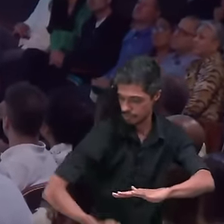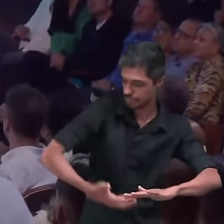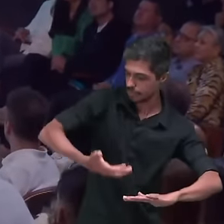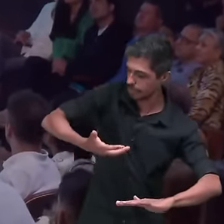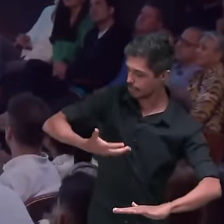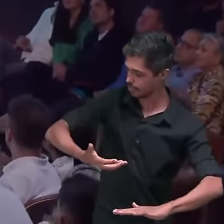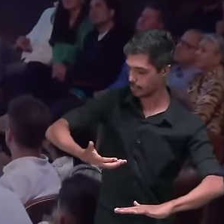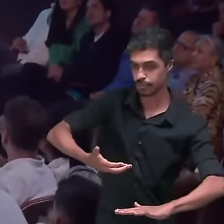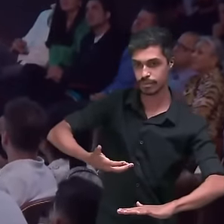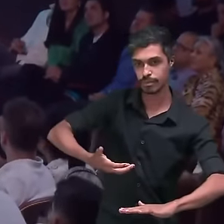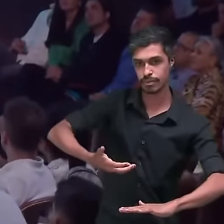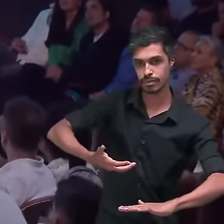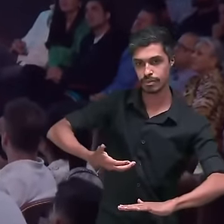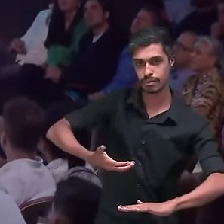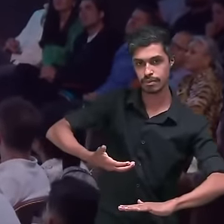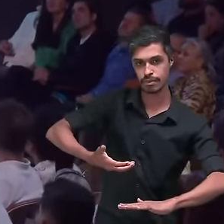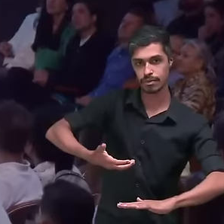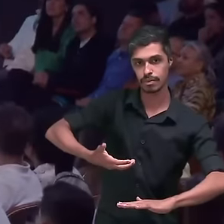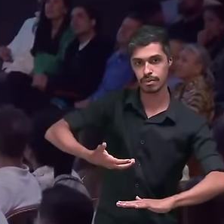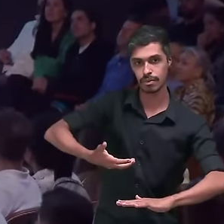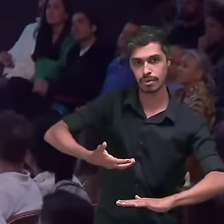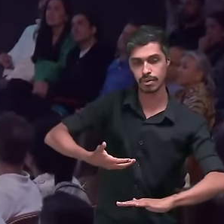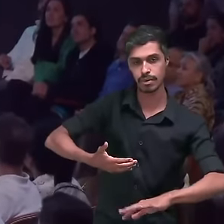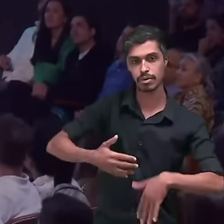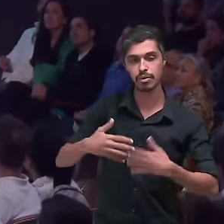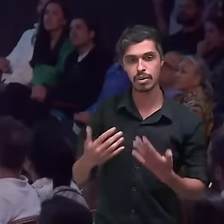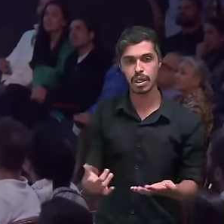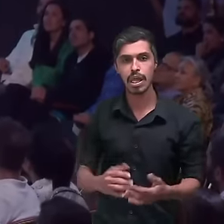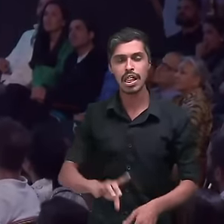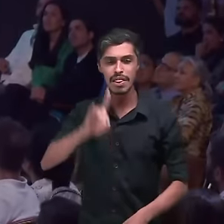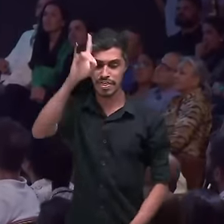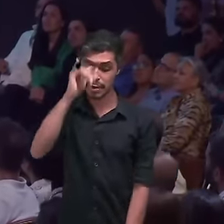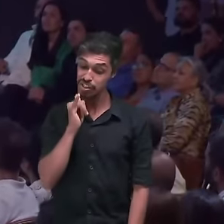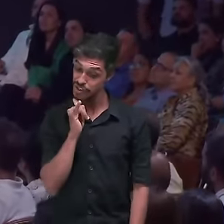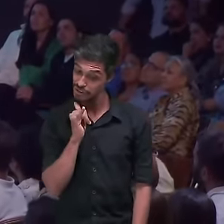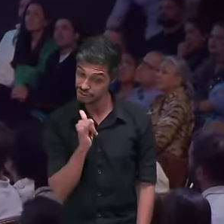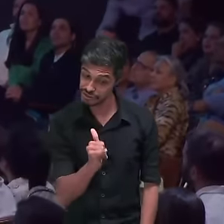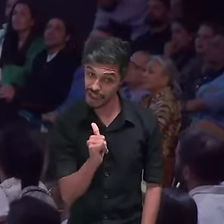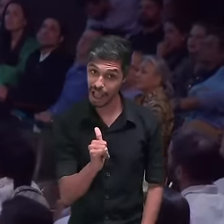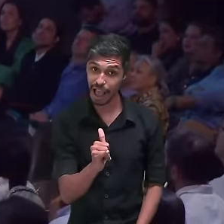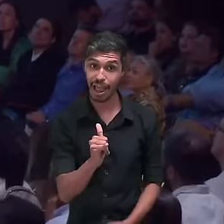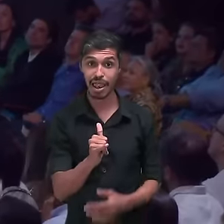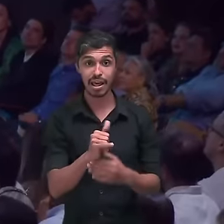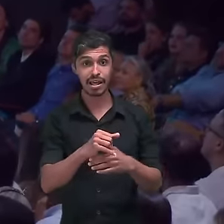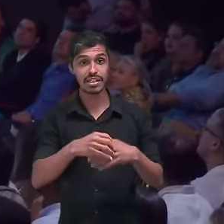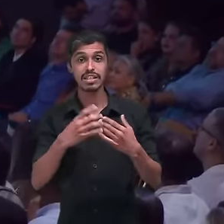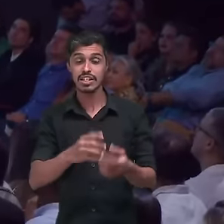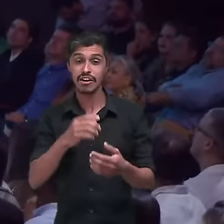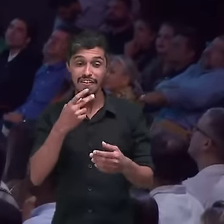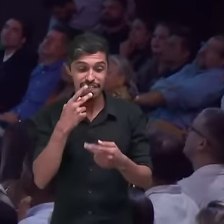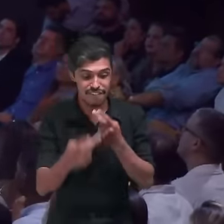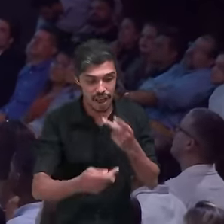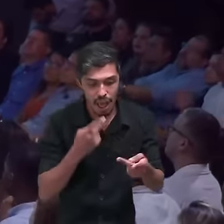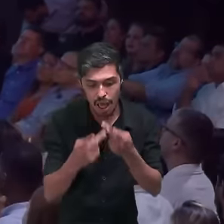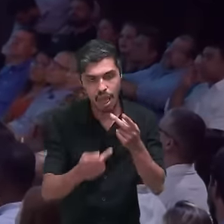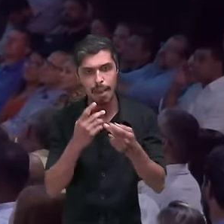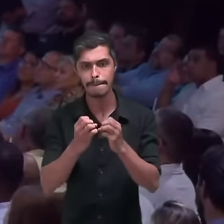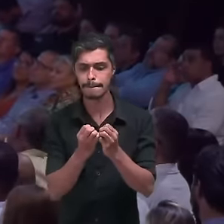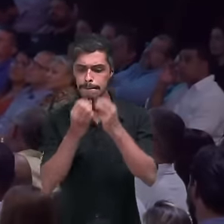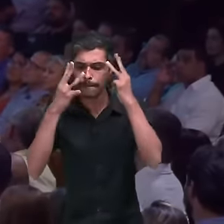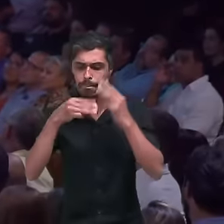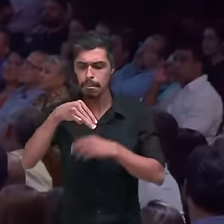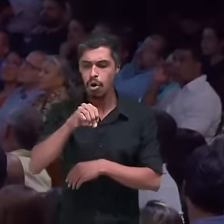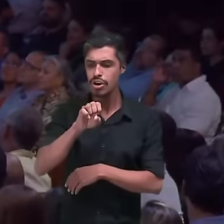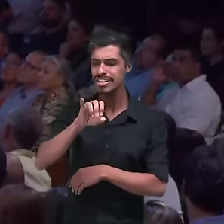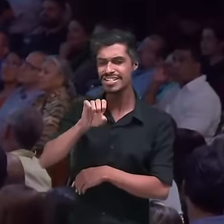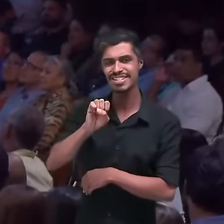¿Sabe lo impactante que Dios fala a mi servo Moisés? Que Dios fala a ley de Moisés. Que Dios fala a Moisés, Moisés, Moisés. Hasta